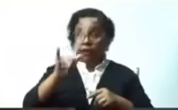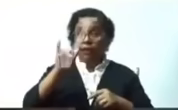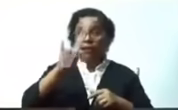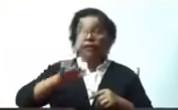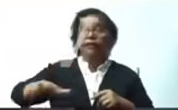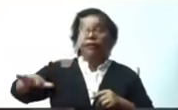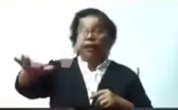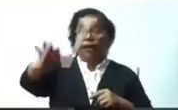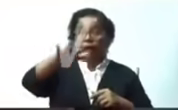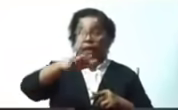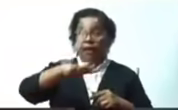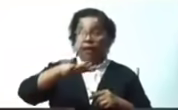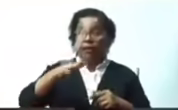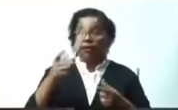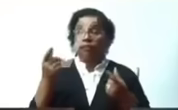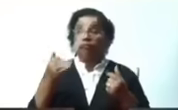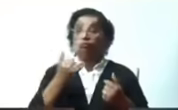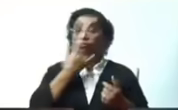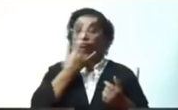diferentes llamadas